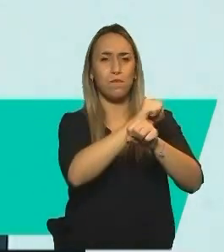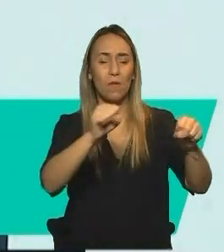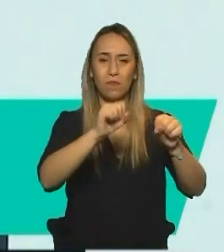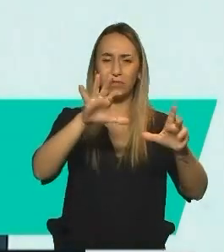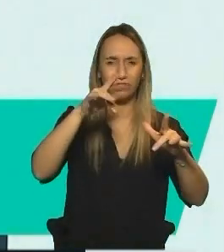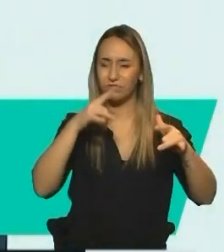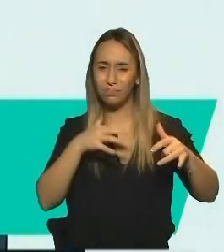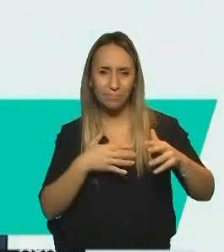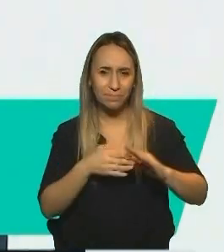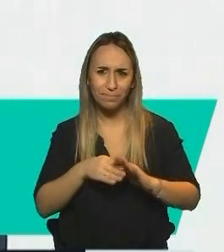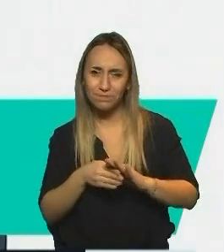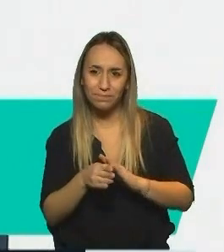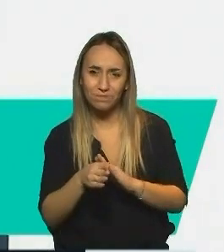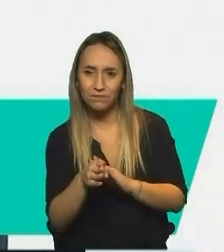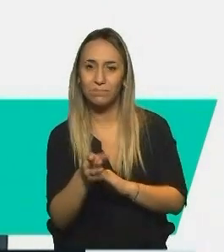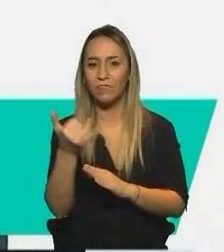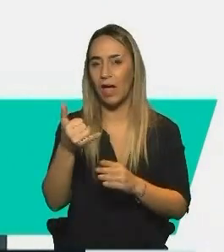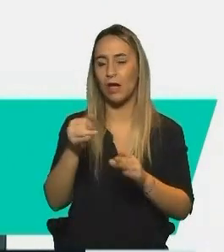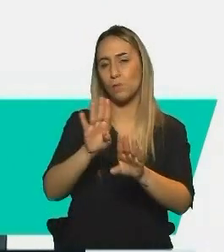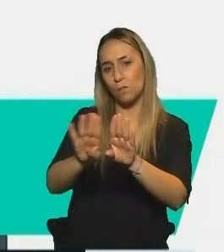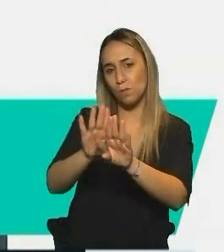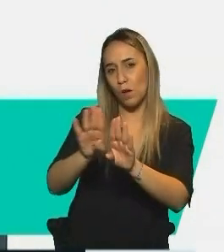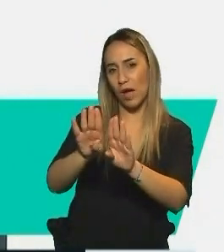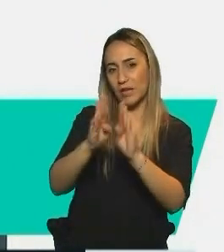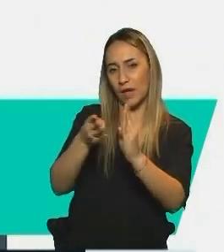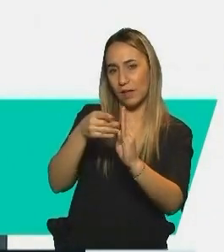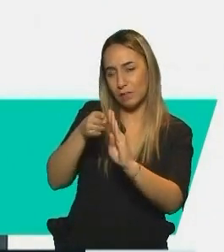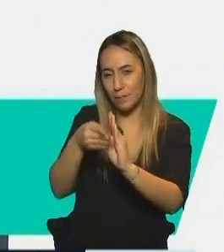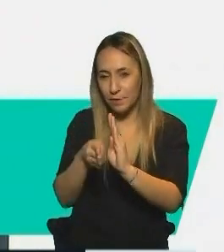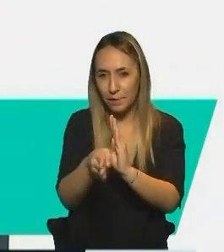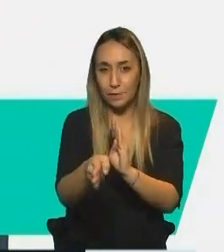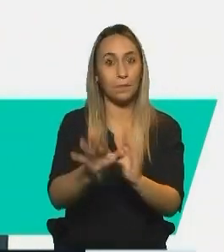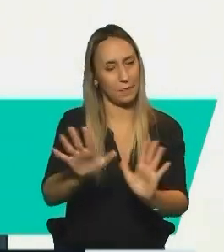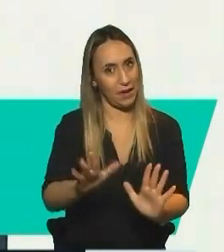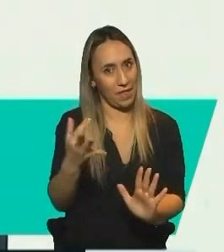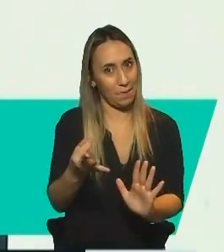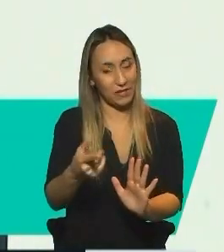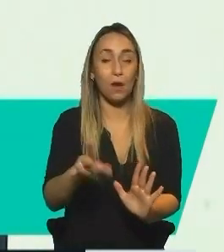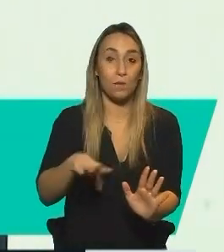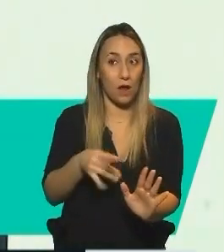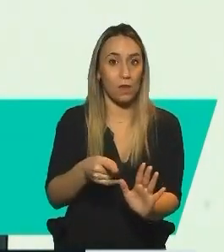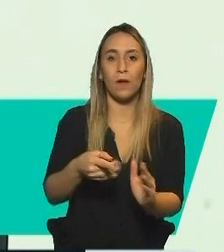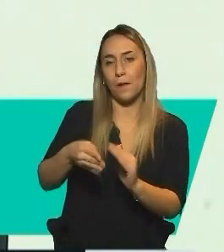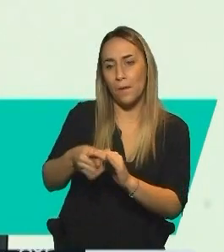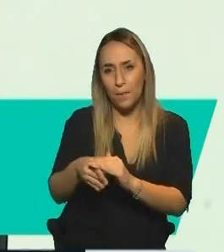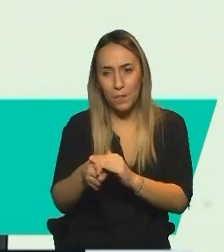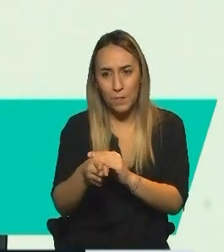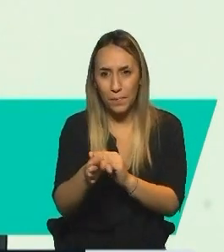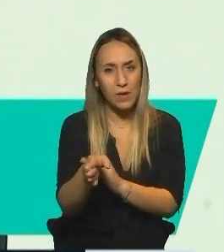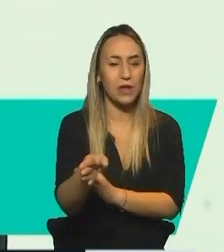salir a través de un pasadizo y una puerta que estaba destinada a esto y poder